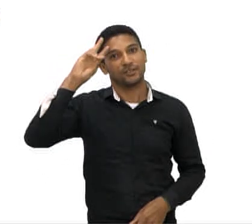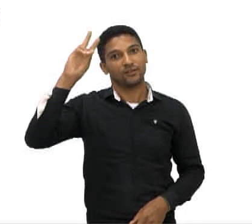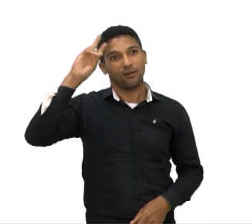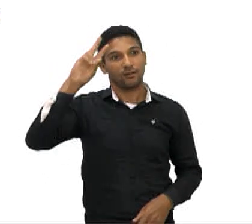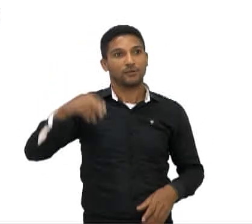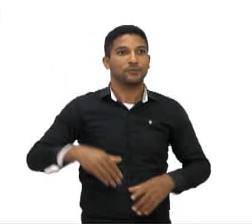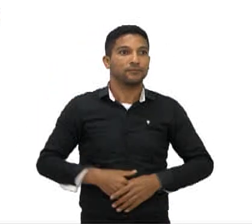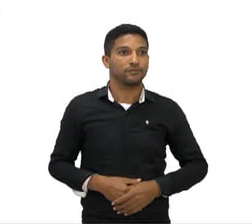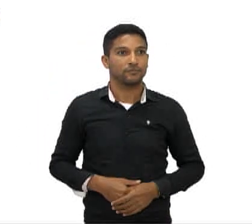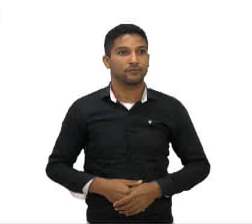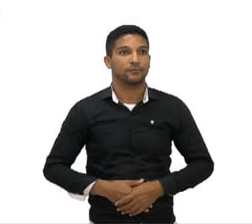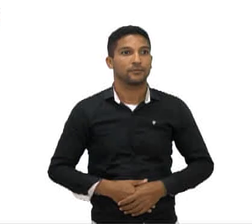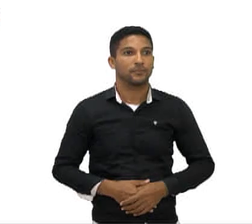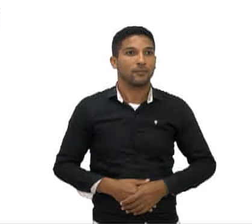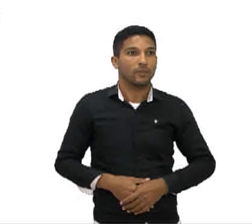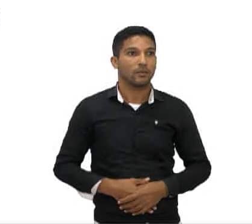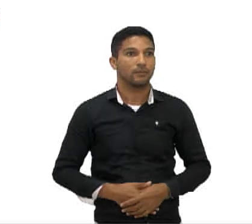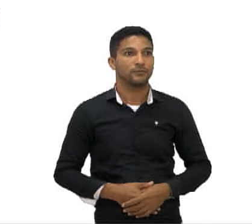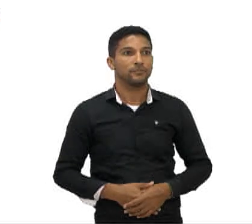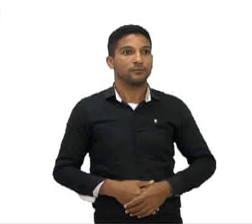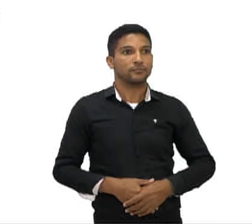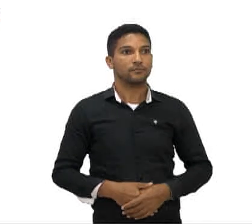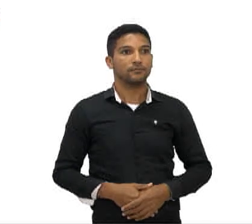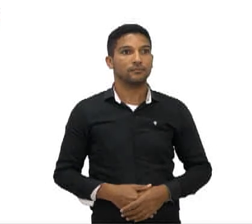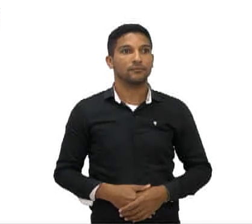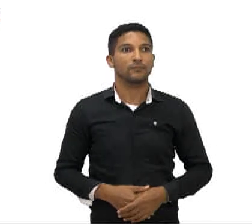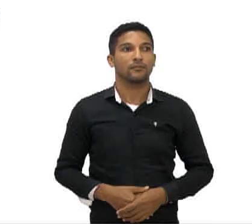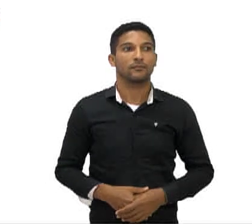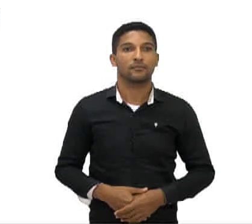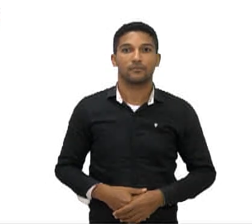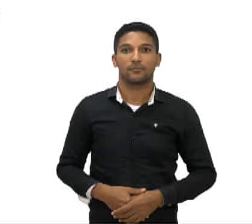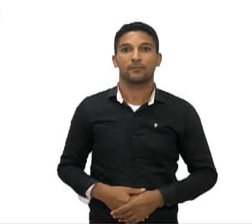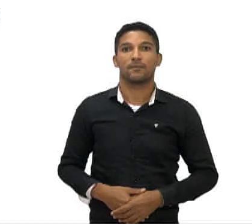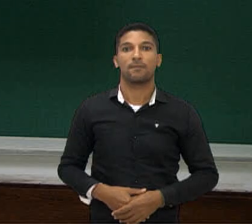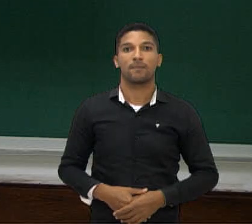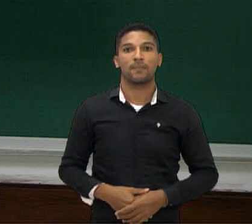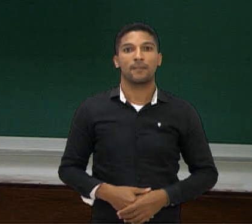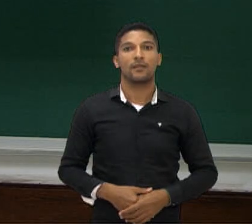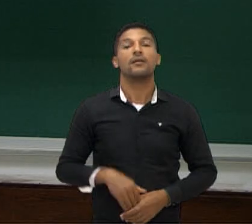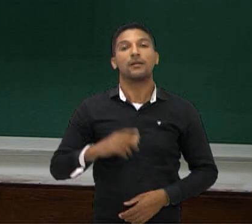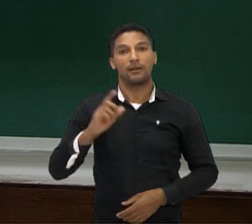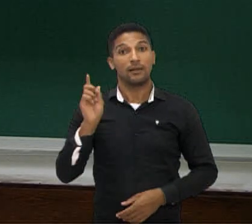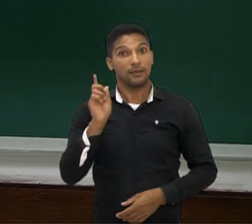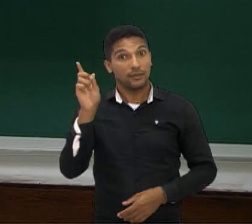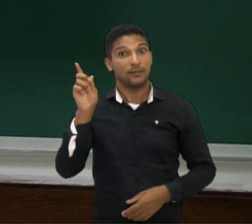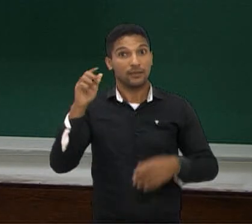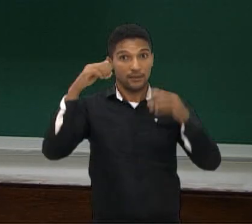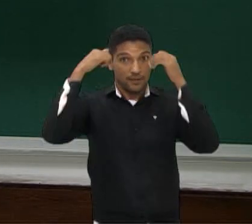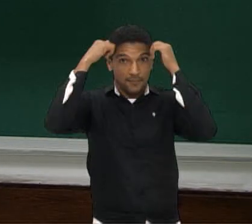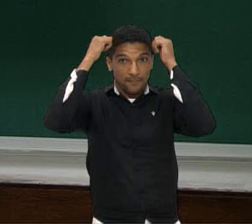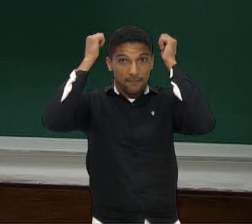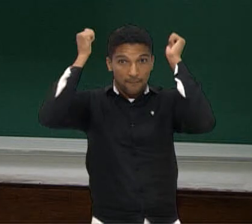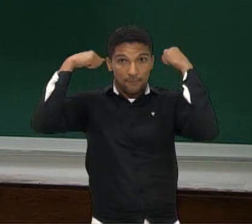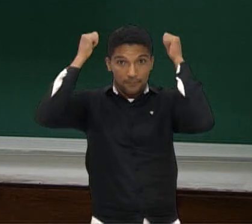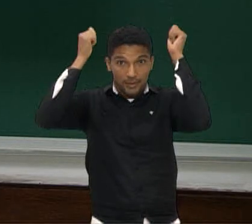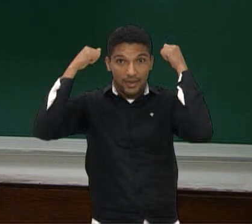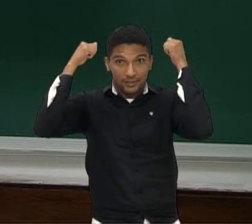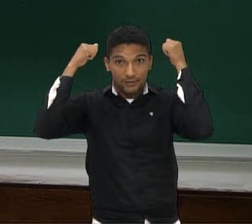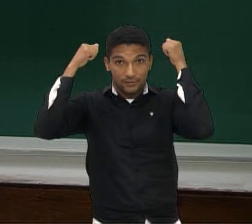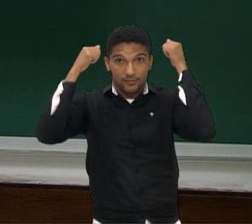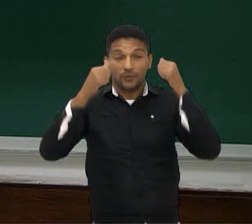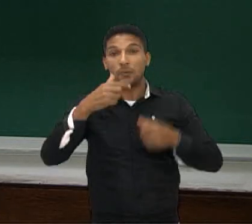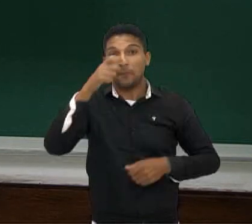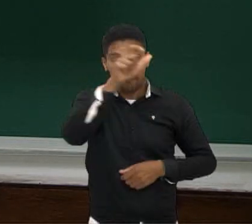fantasmas y otras leyendas están más vivas que nunca. Entonces, los mexicanos creen,